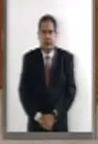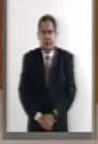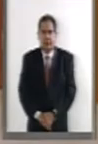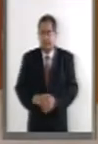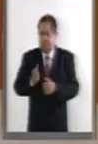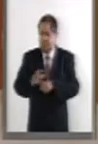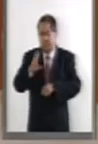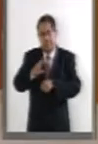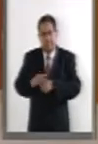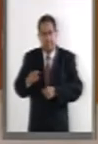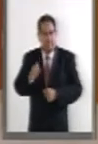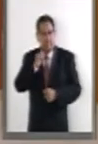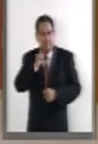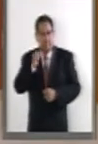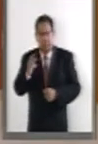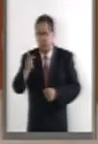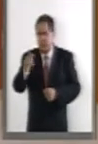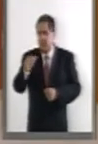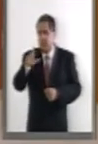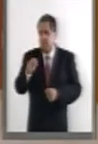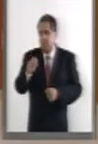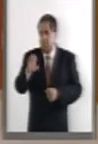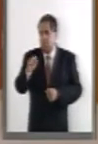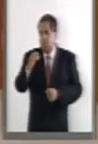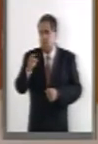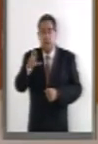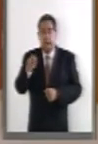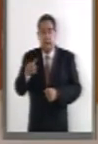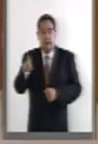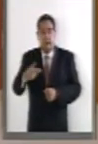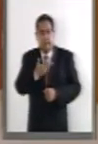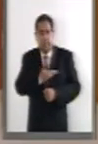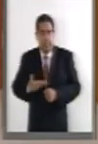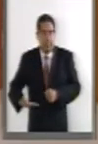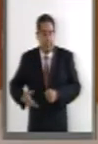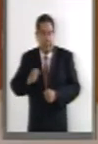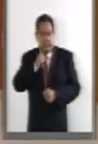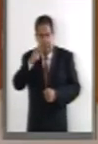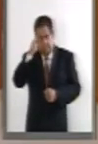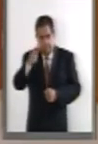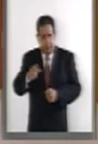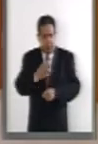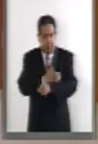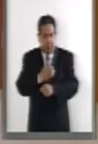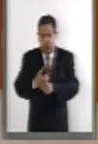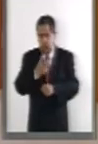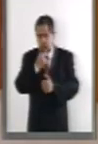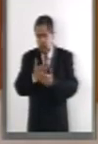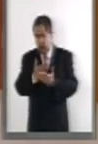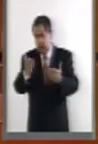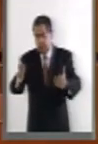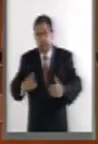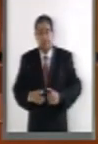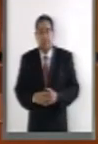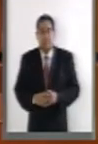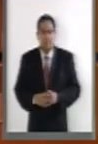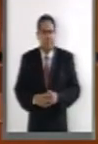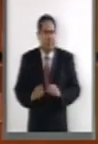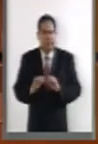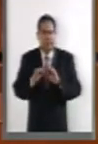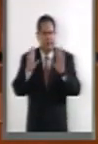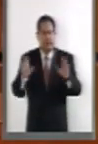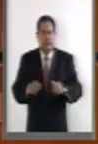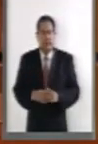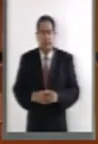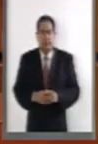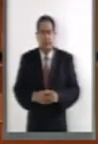Con su permiso, senador Pablo Escudero, presidente del Senado de la República, compañeras y compañeros, sin duda